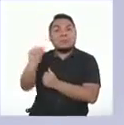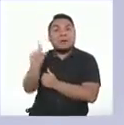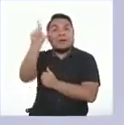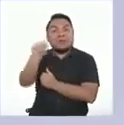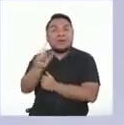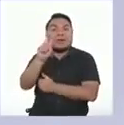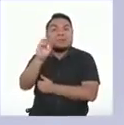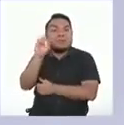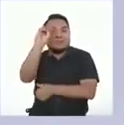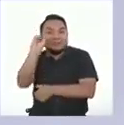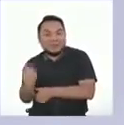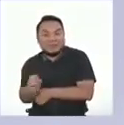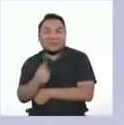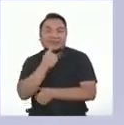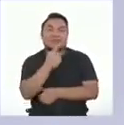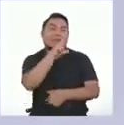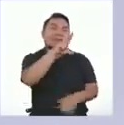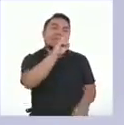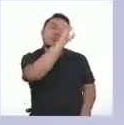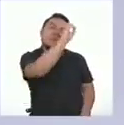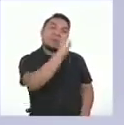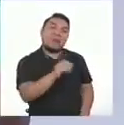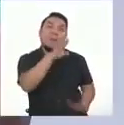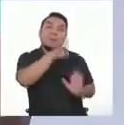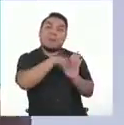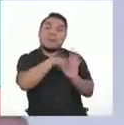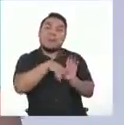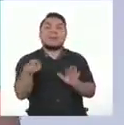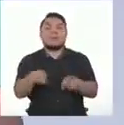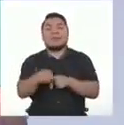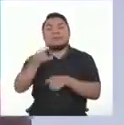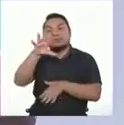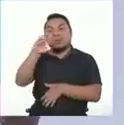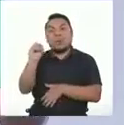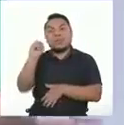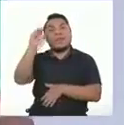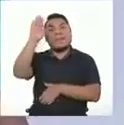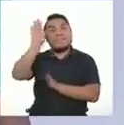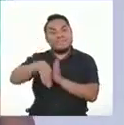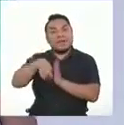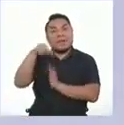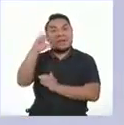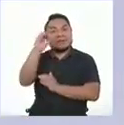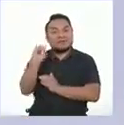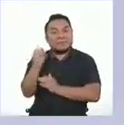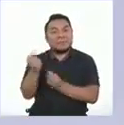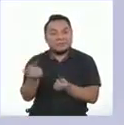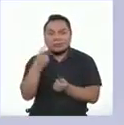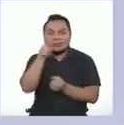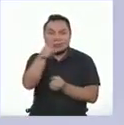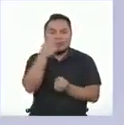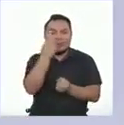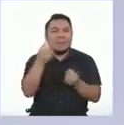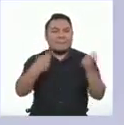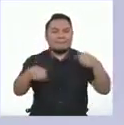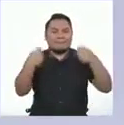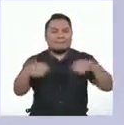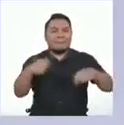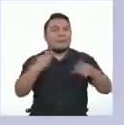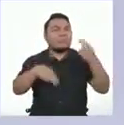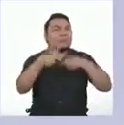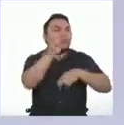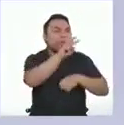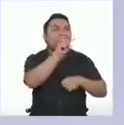el 20%, el 30% o hasta 50% de descuento. En esos casos nos